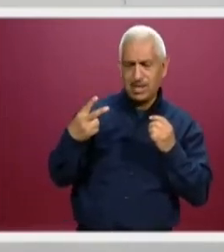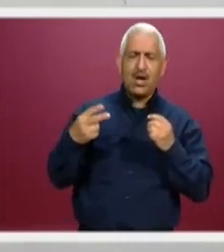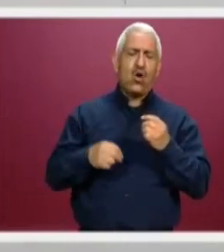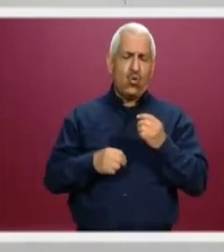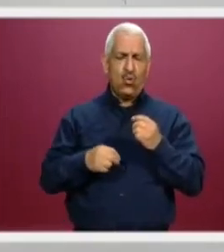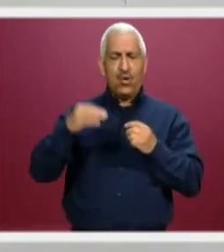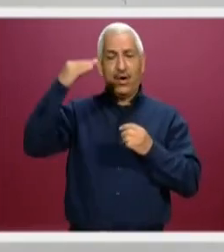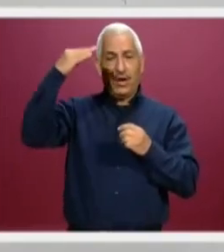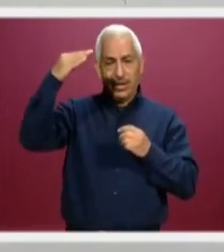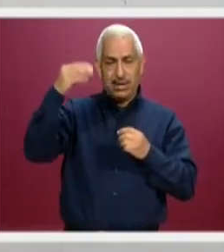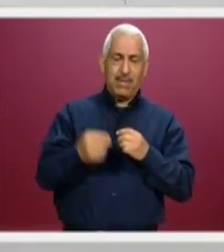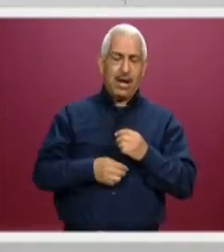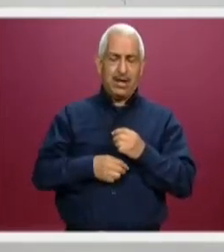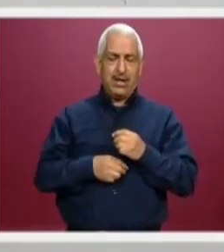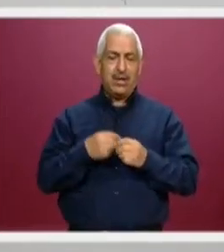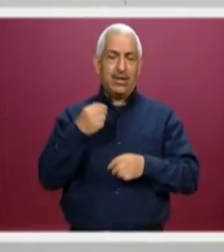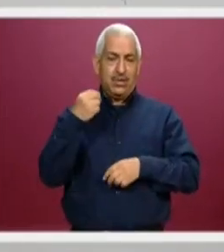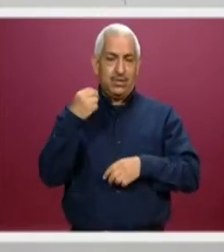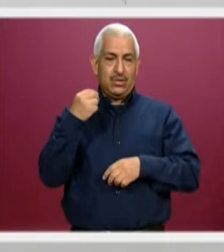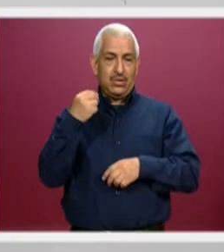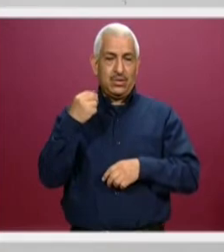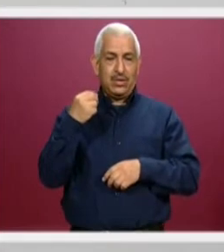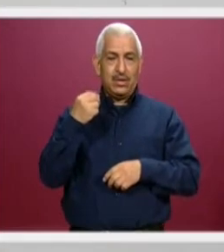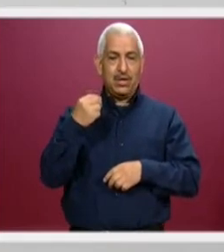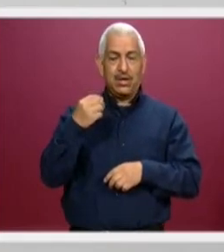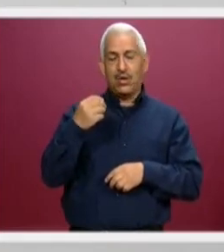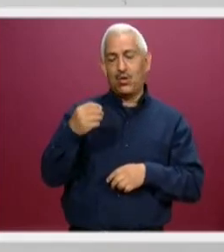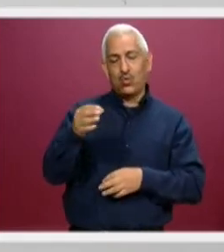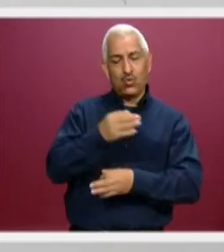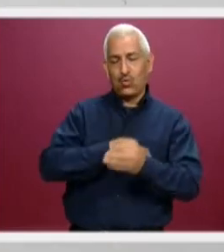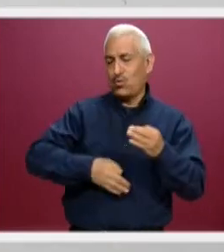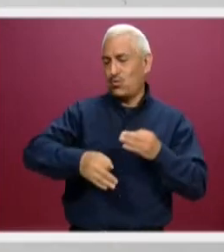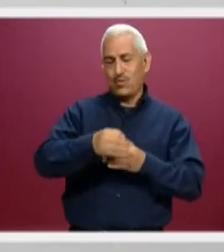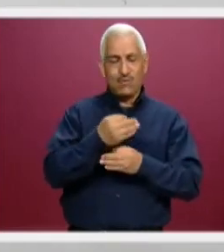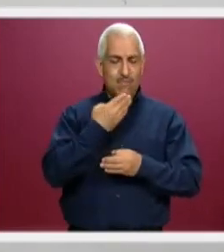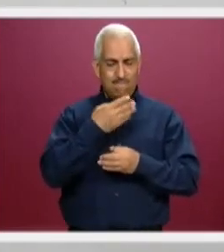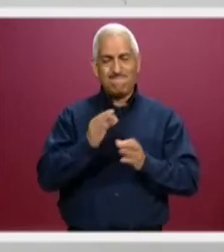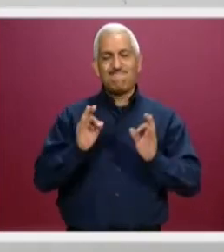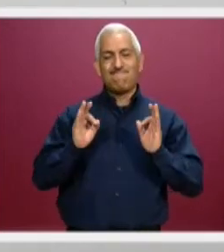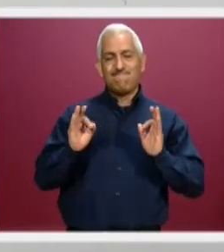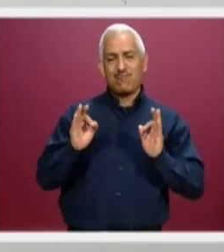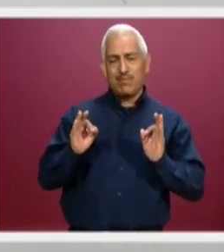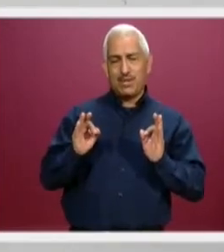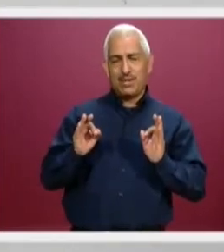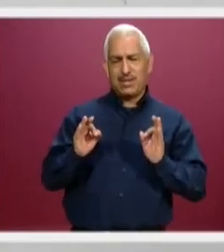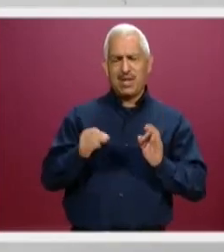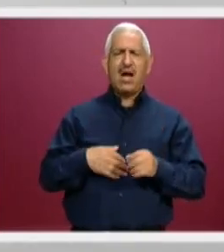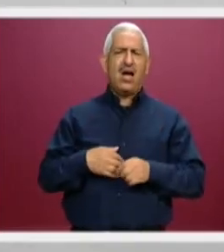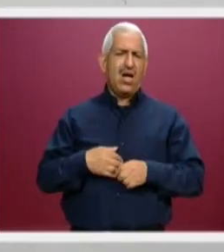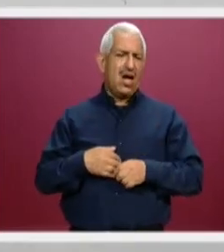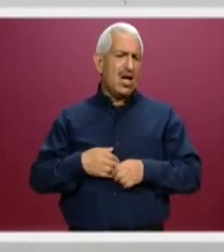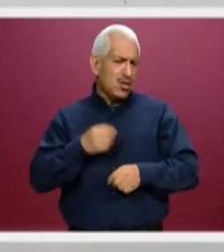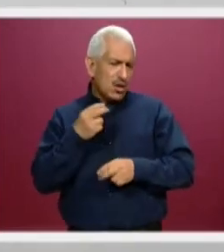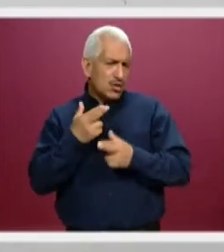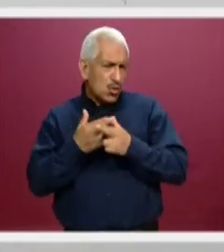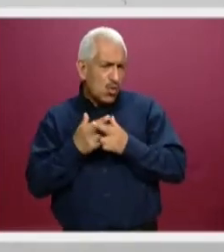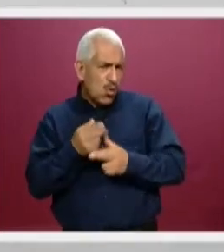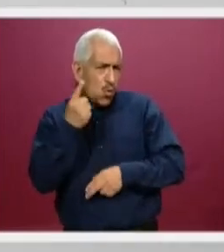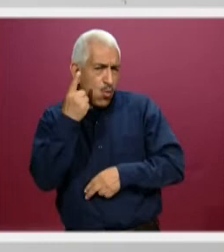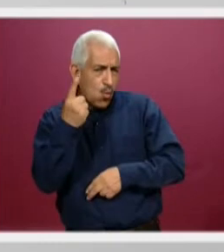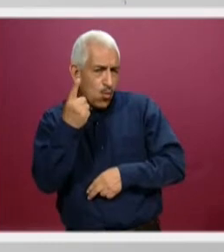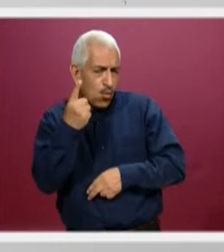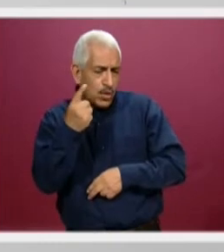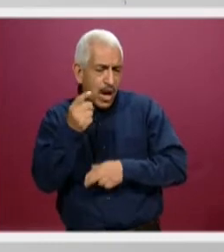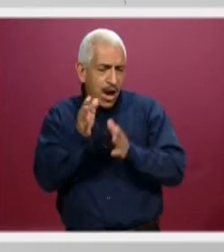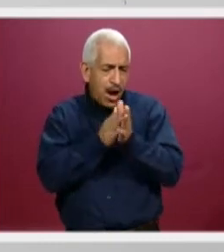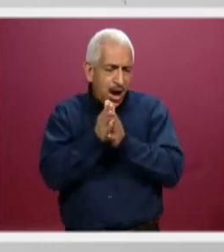y como cociente está todo muy bien entonces nos quedó una chispa que este va a ser